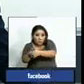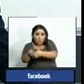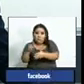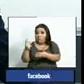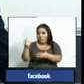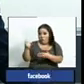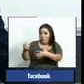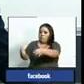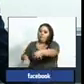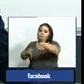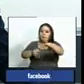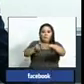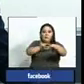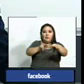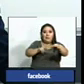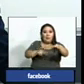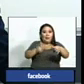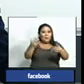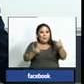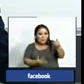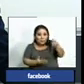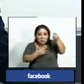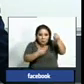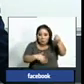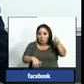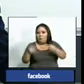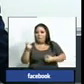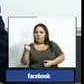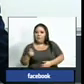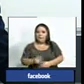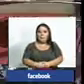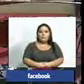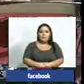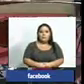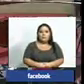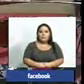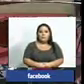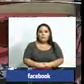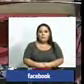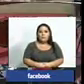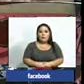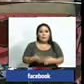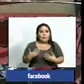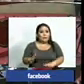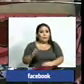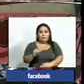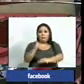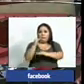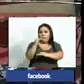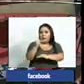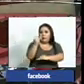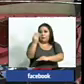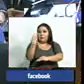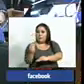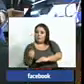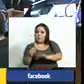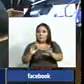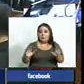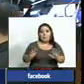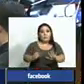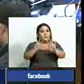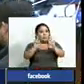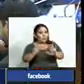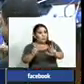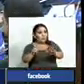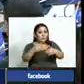aún no conoce el borrador final de esta normativa. A siete días para que venza el nuevo plazo que dio la